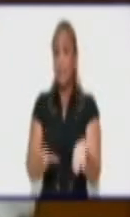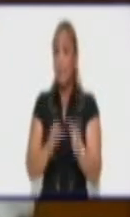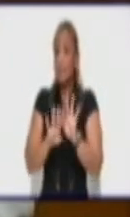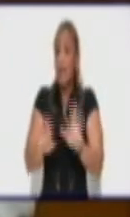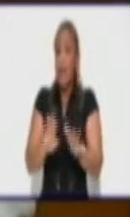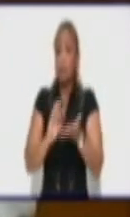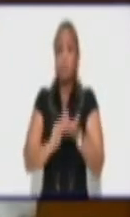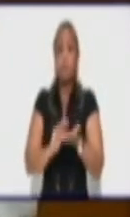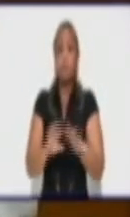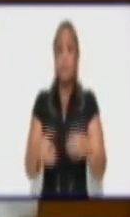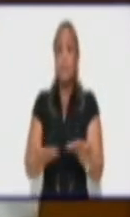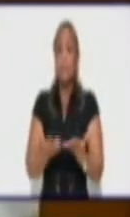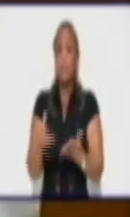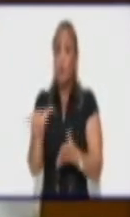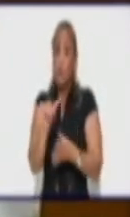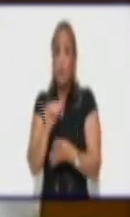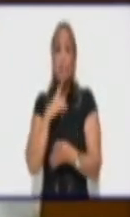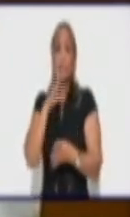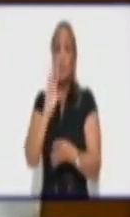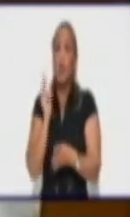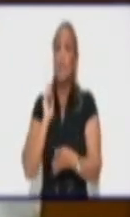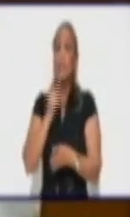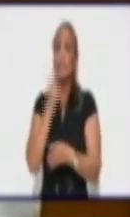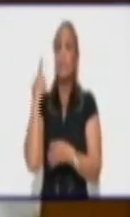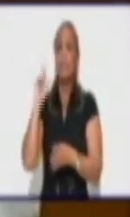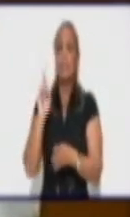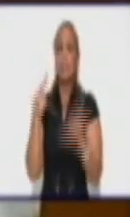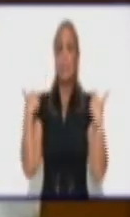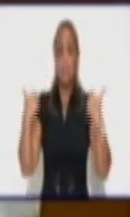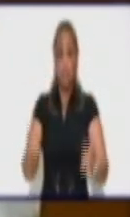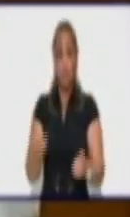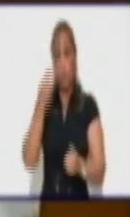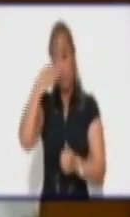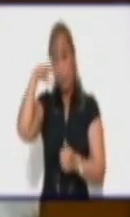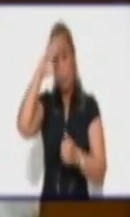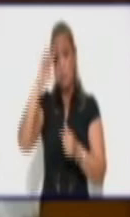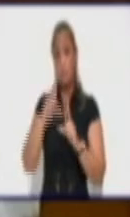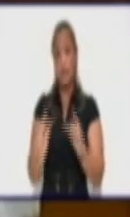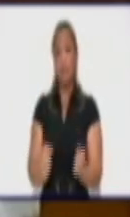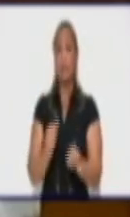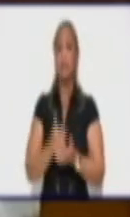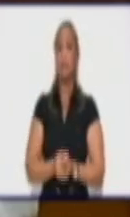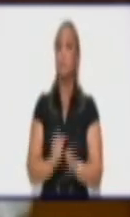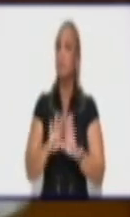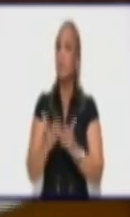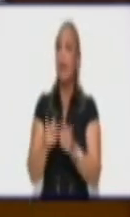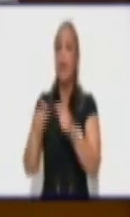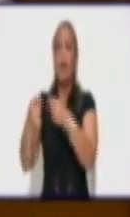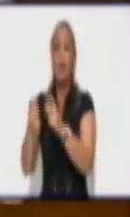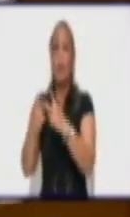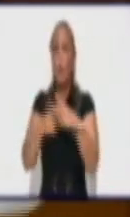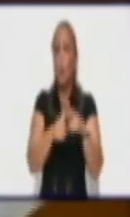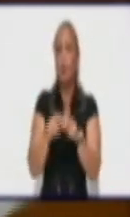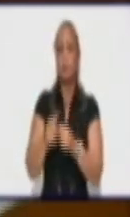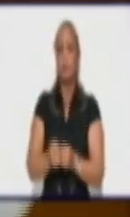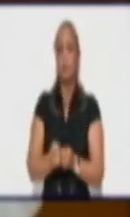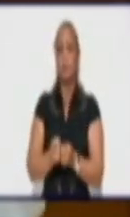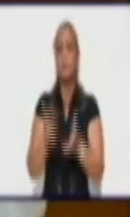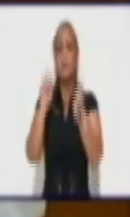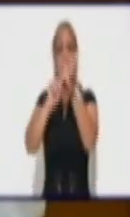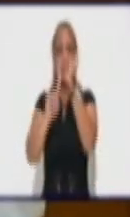como dijo a la dirección del país pero qué resolución a cualquier avería cualquier problemática que dañe a un barrio